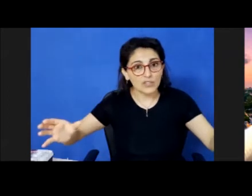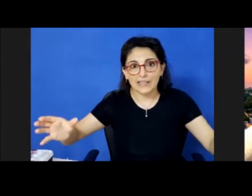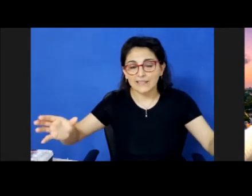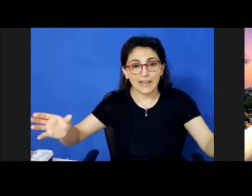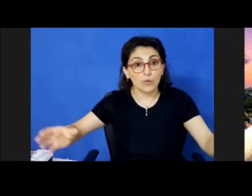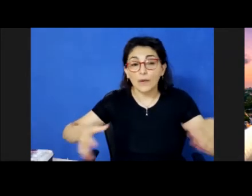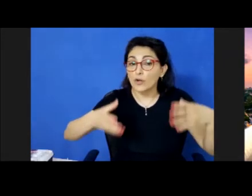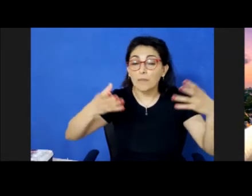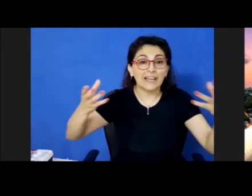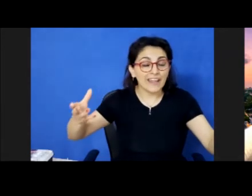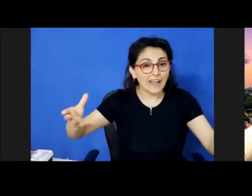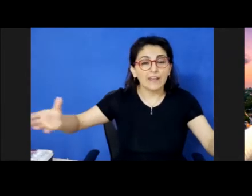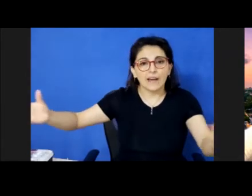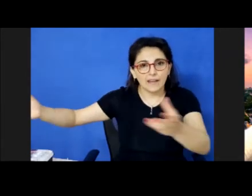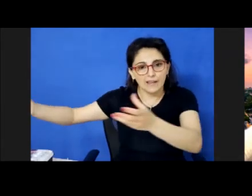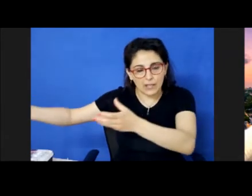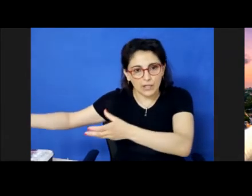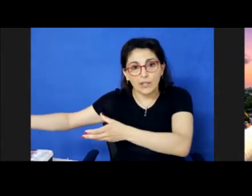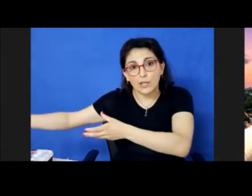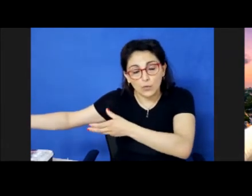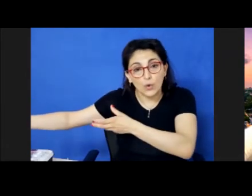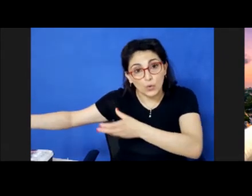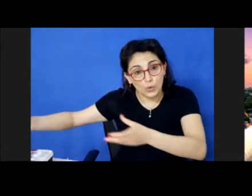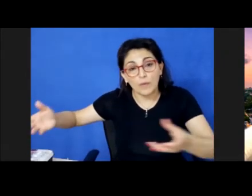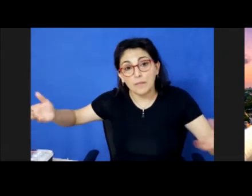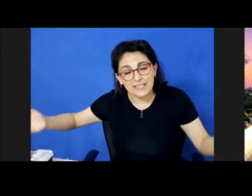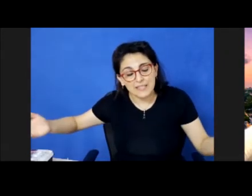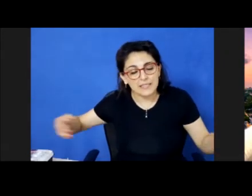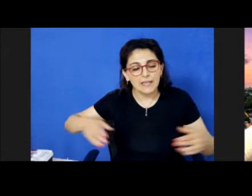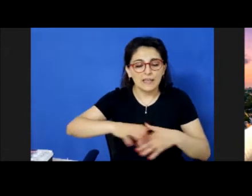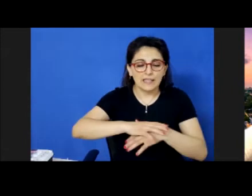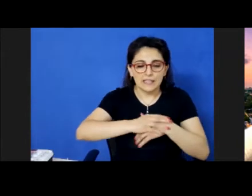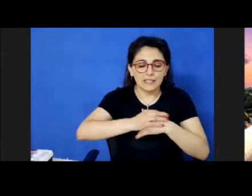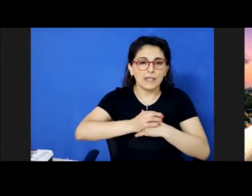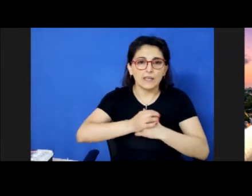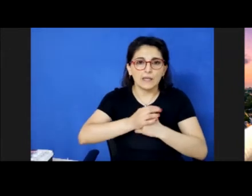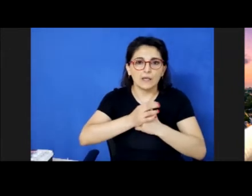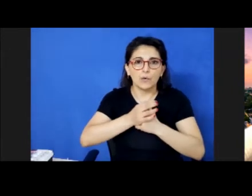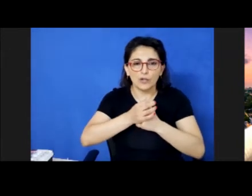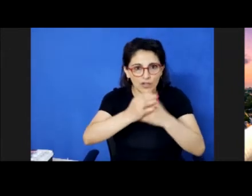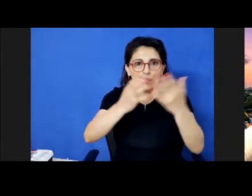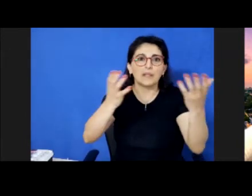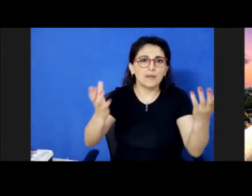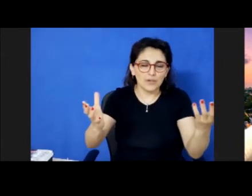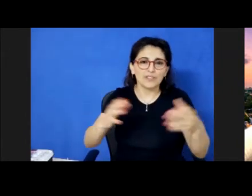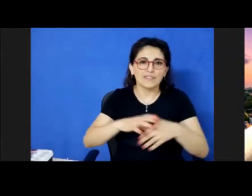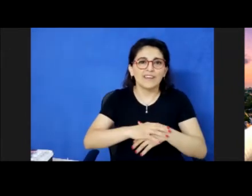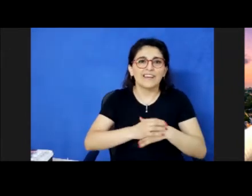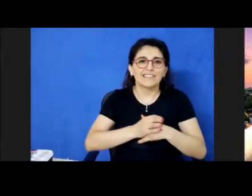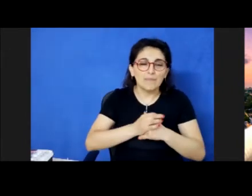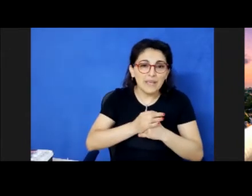empezamos esta nueva normalidad que duró unos 9 meses. Y bueno, nos